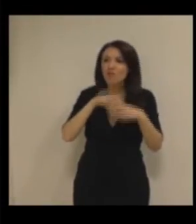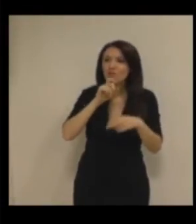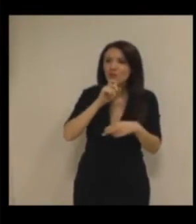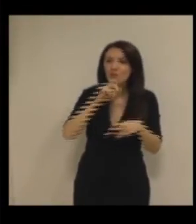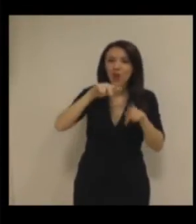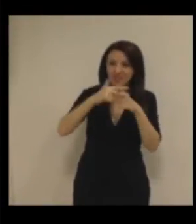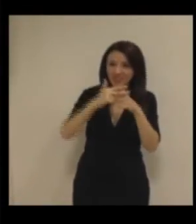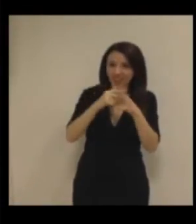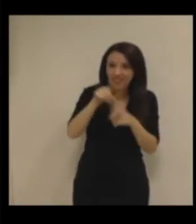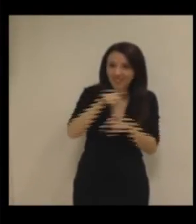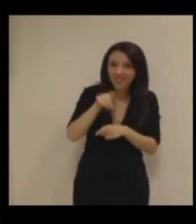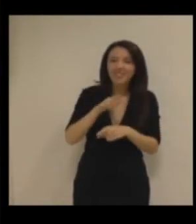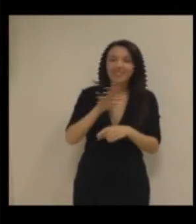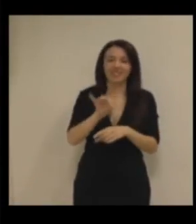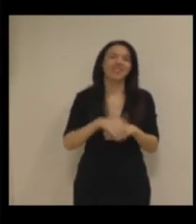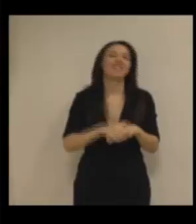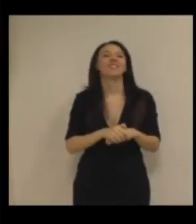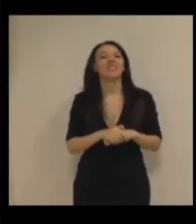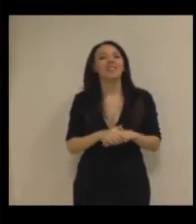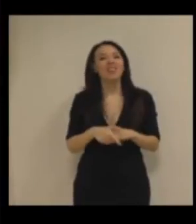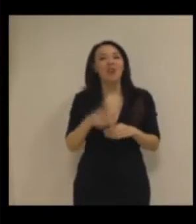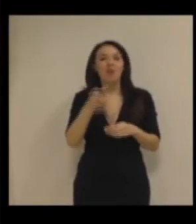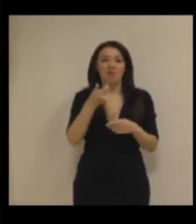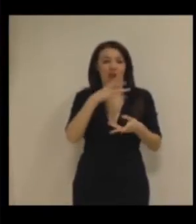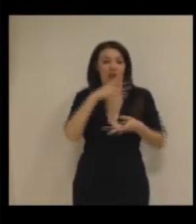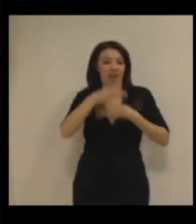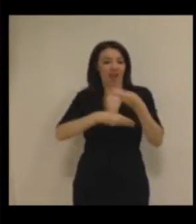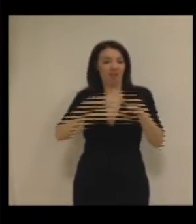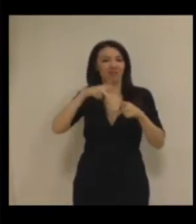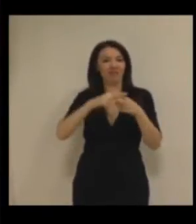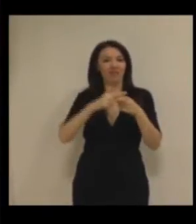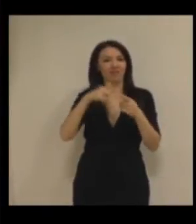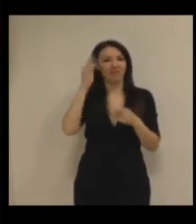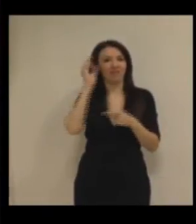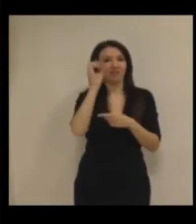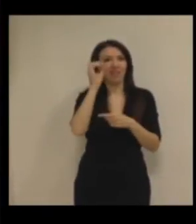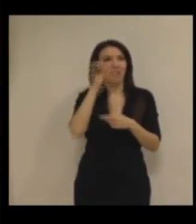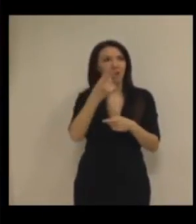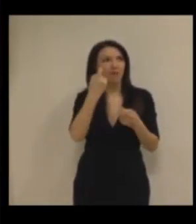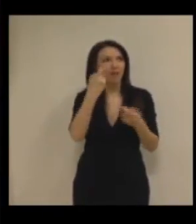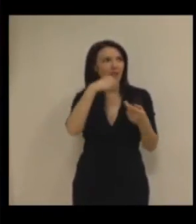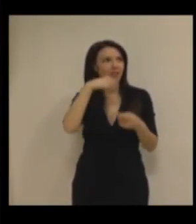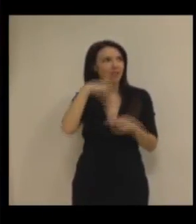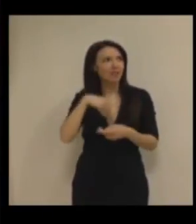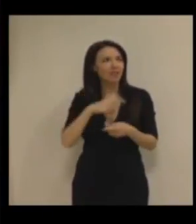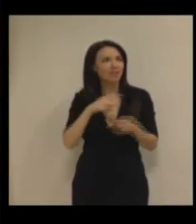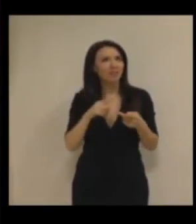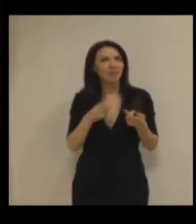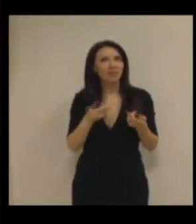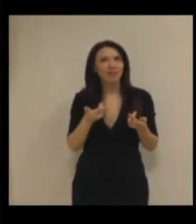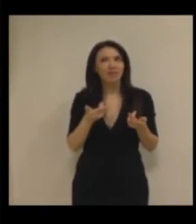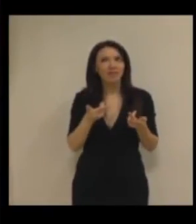¿no? que estamos, digamos, realizando, ¿no? ¿A quién me he dejado?